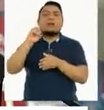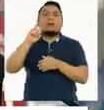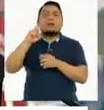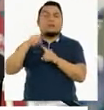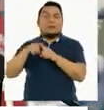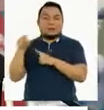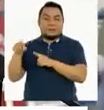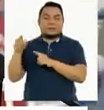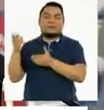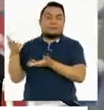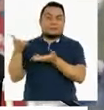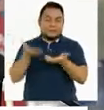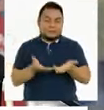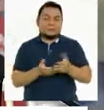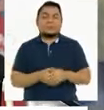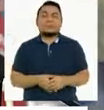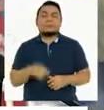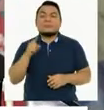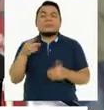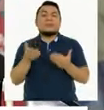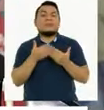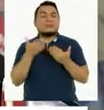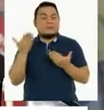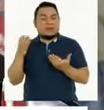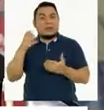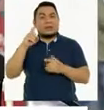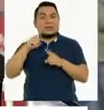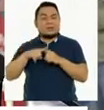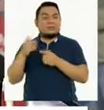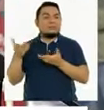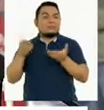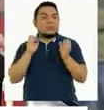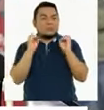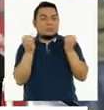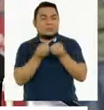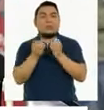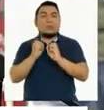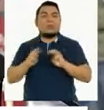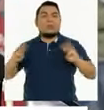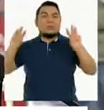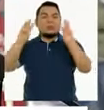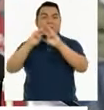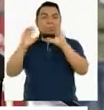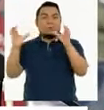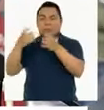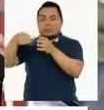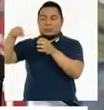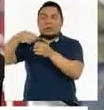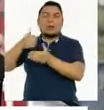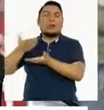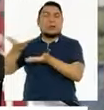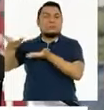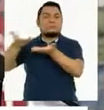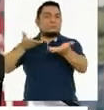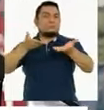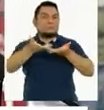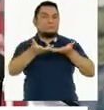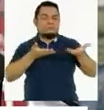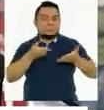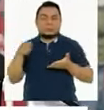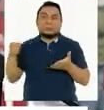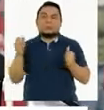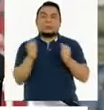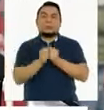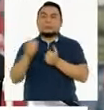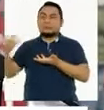COVAX Facility, la facilidad de COVAX organizada por las Naciones Unidas como una cooperativa que